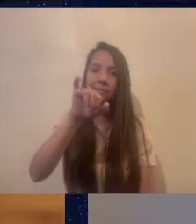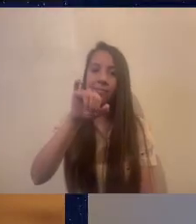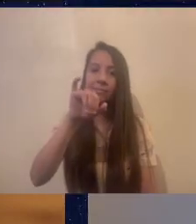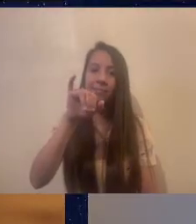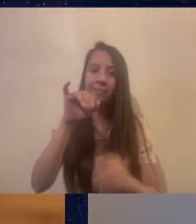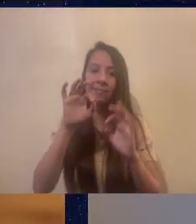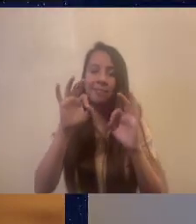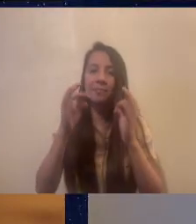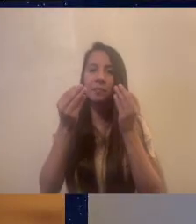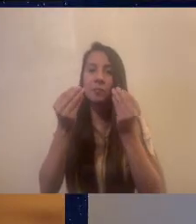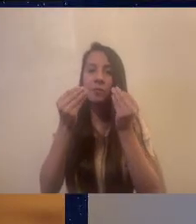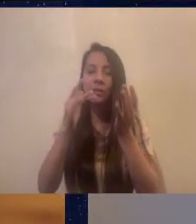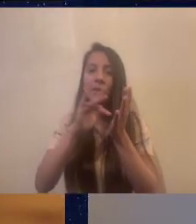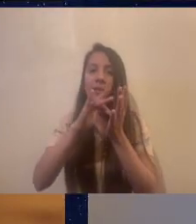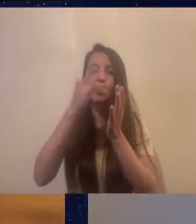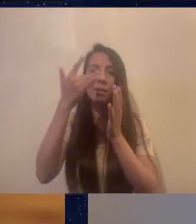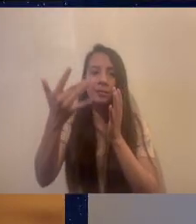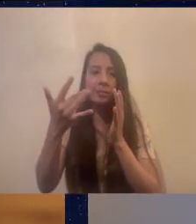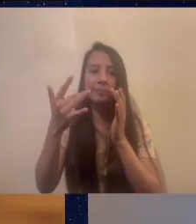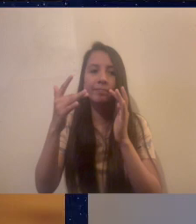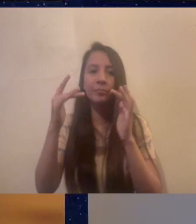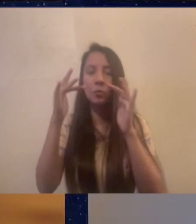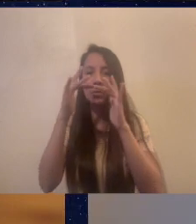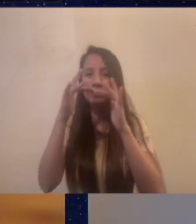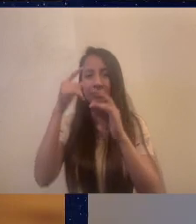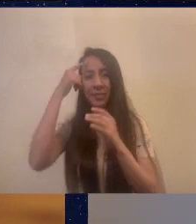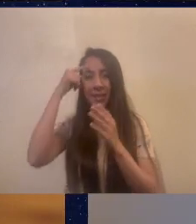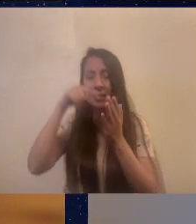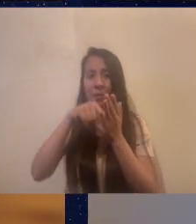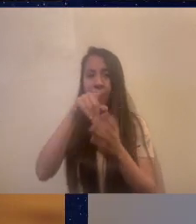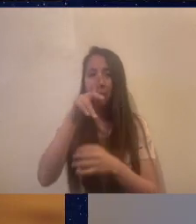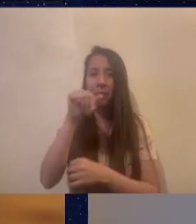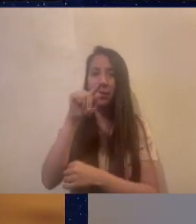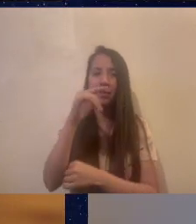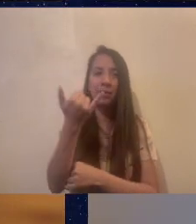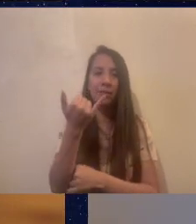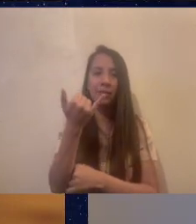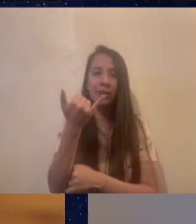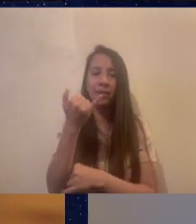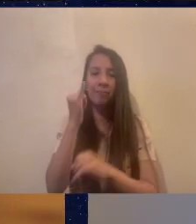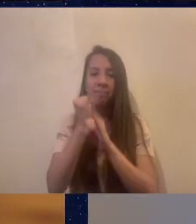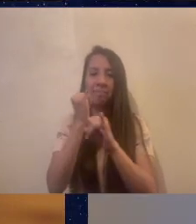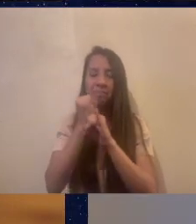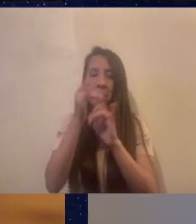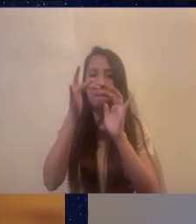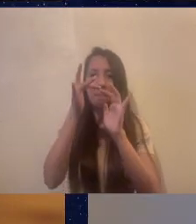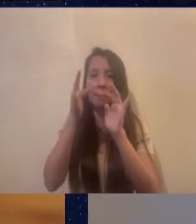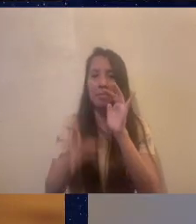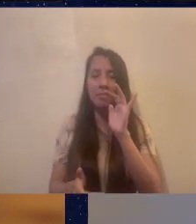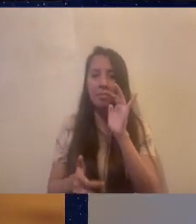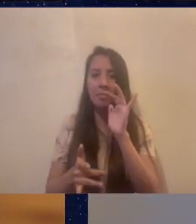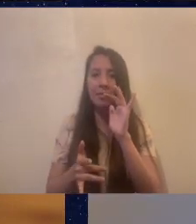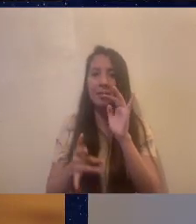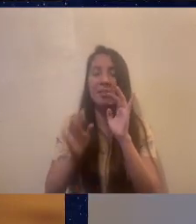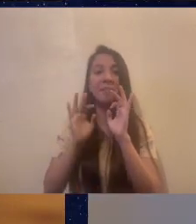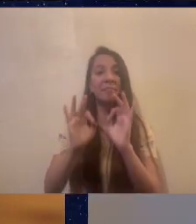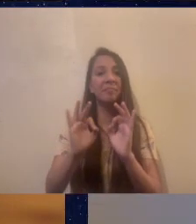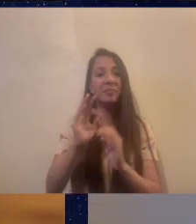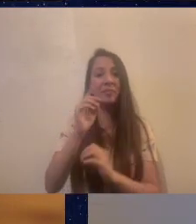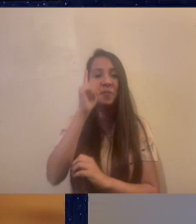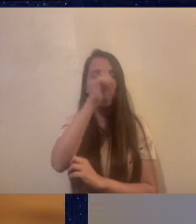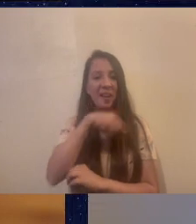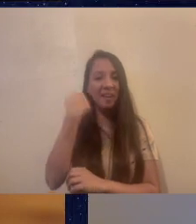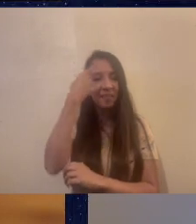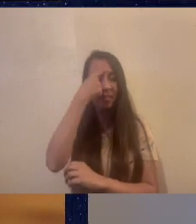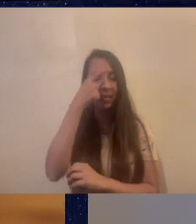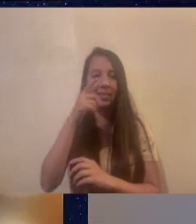Sí, pues muchas gracias por conectarse. Creo que a la doctora Patti se le fue ahorita justo el internet. Tenía 1 hora